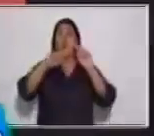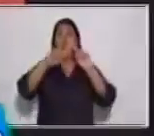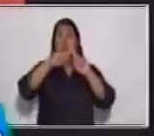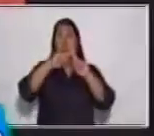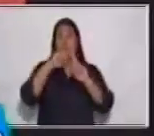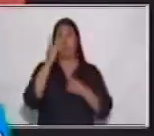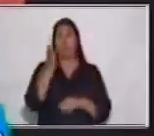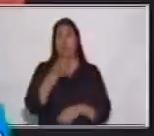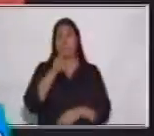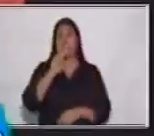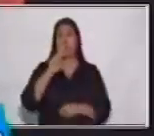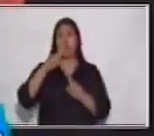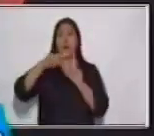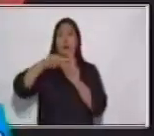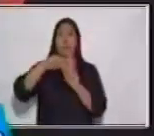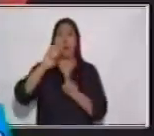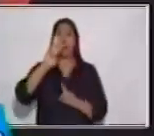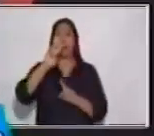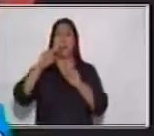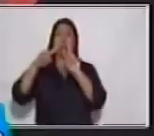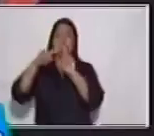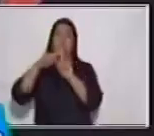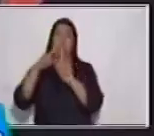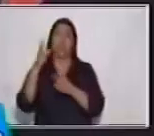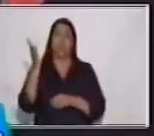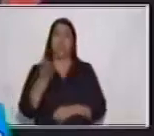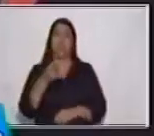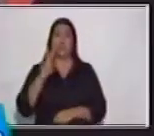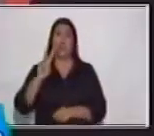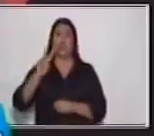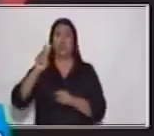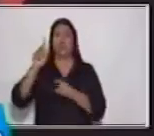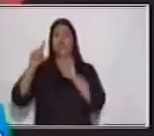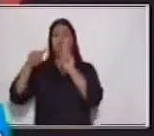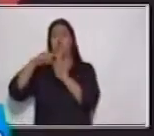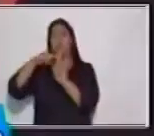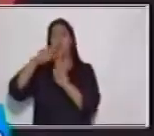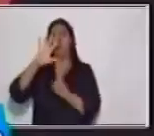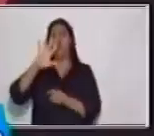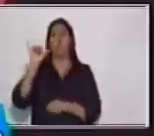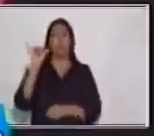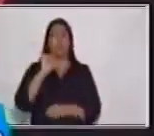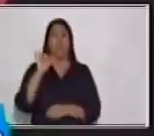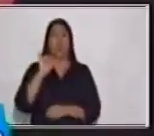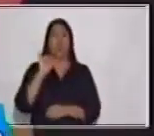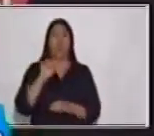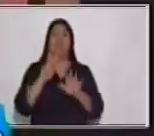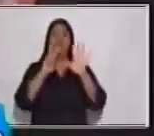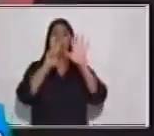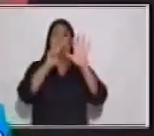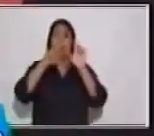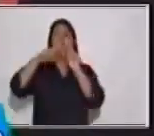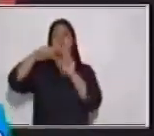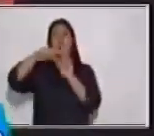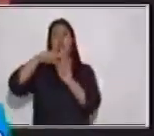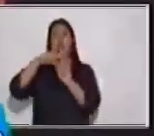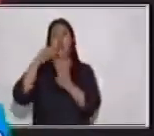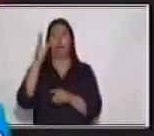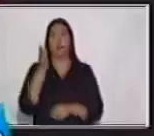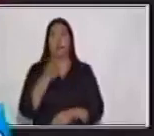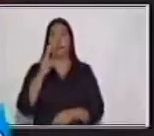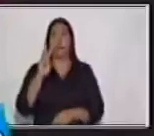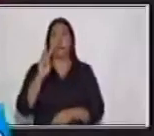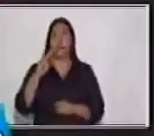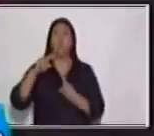de x más 5 es igual a 7 medios de x más 10. Cuando te